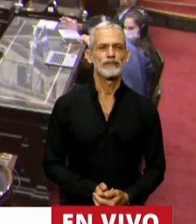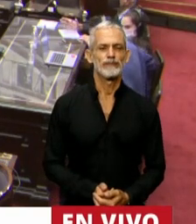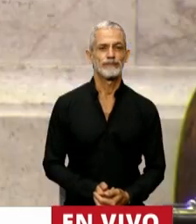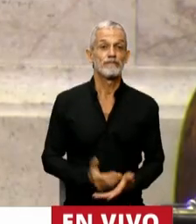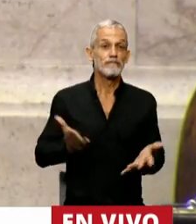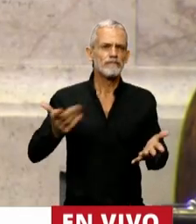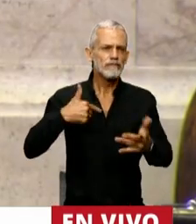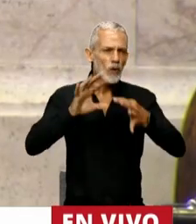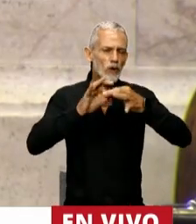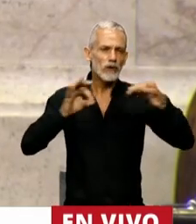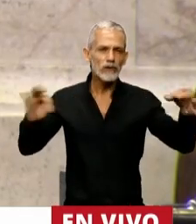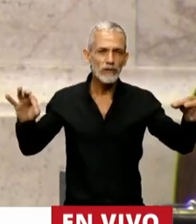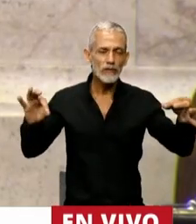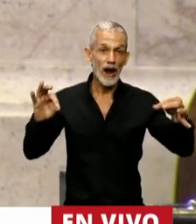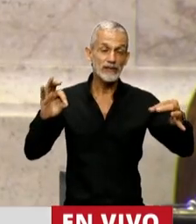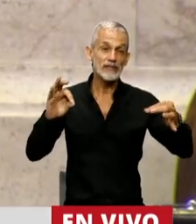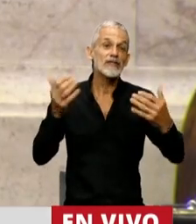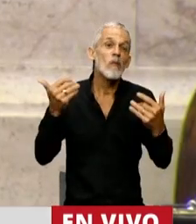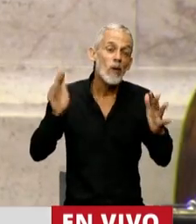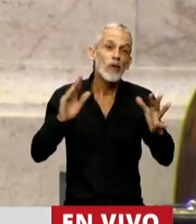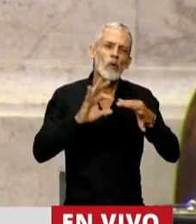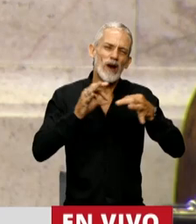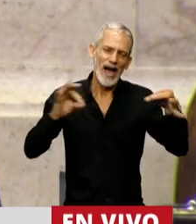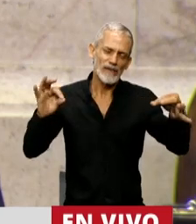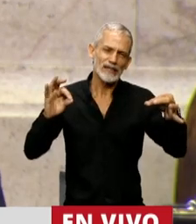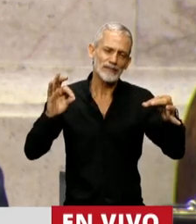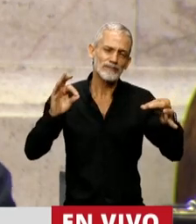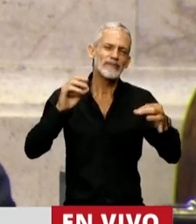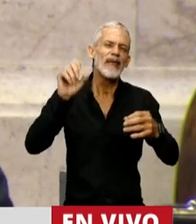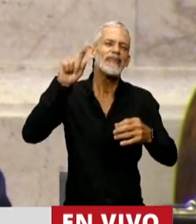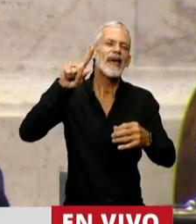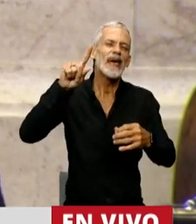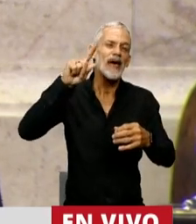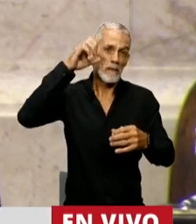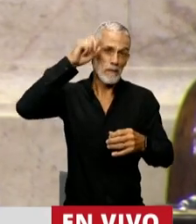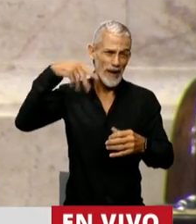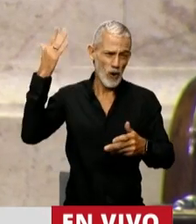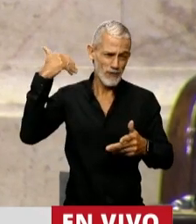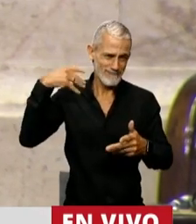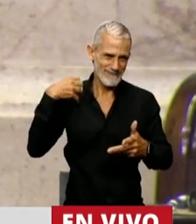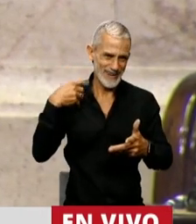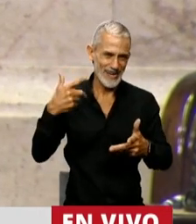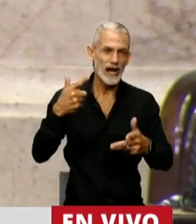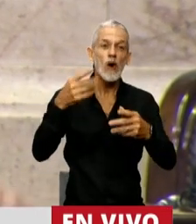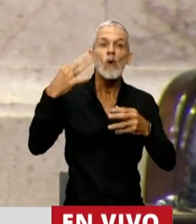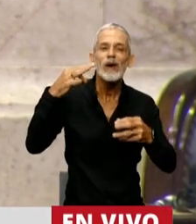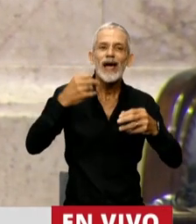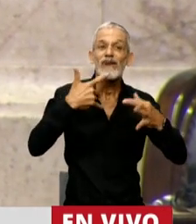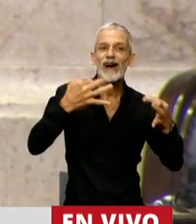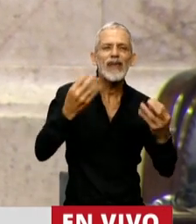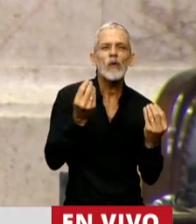voy a citar una frase si me permiten los colegas en frente del general perón decía la única verdad la